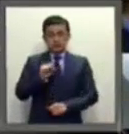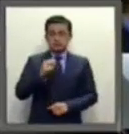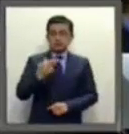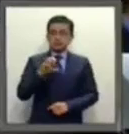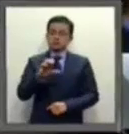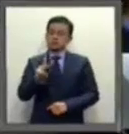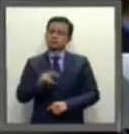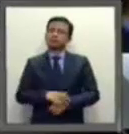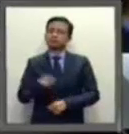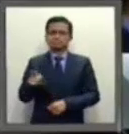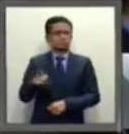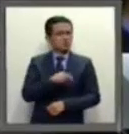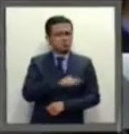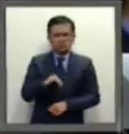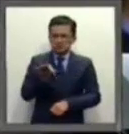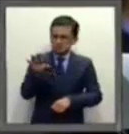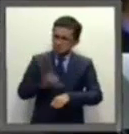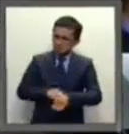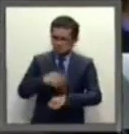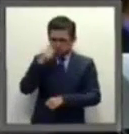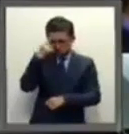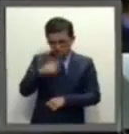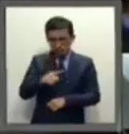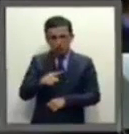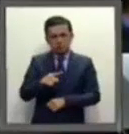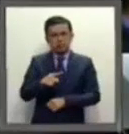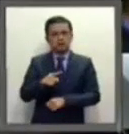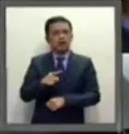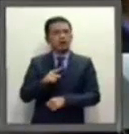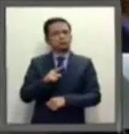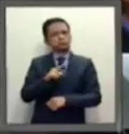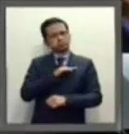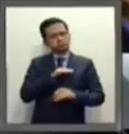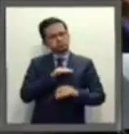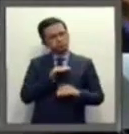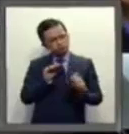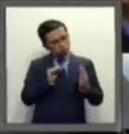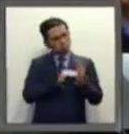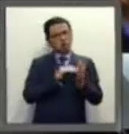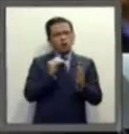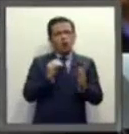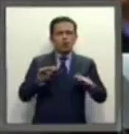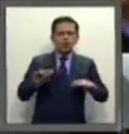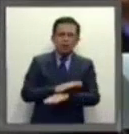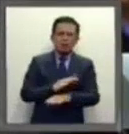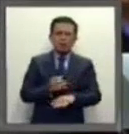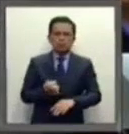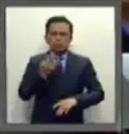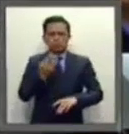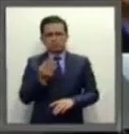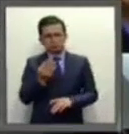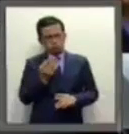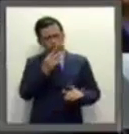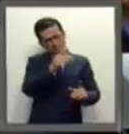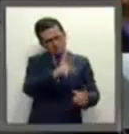Hacienda, queda autorizado para fijar o modificar los aprovechamientos que se cobrarán